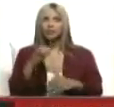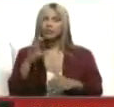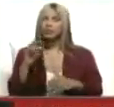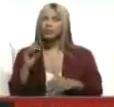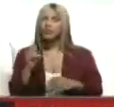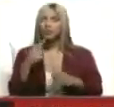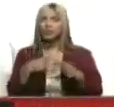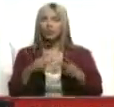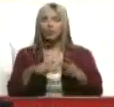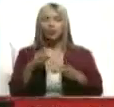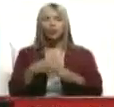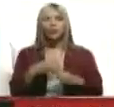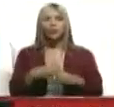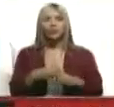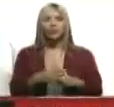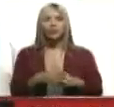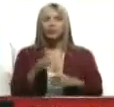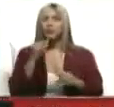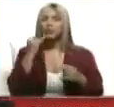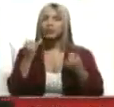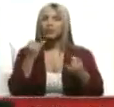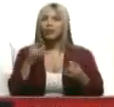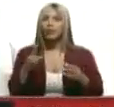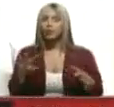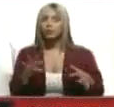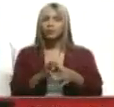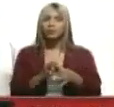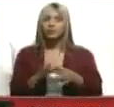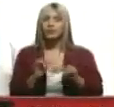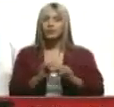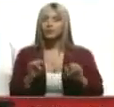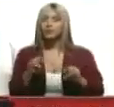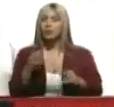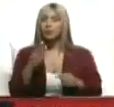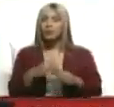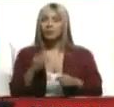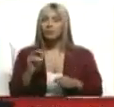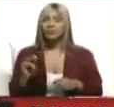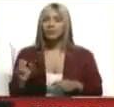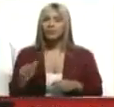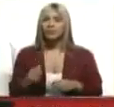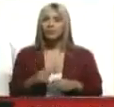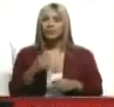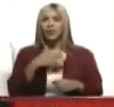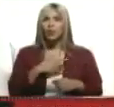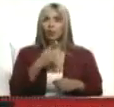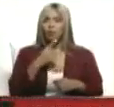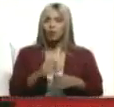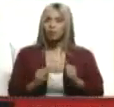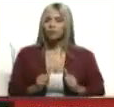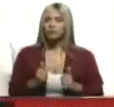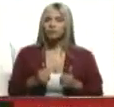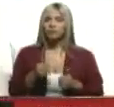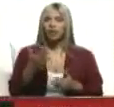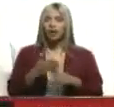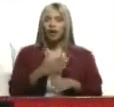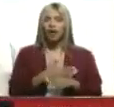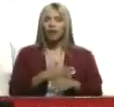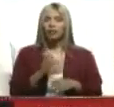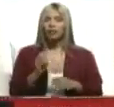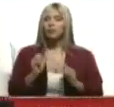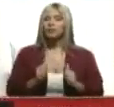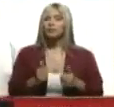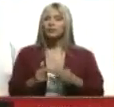sino con PDVSA, es una estrategia de conspiración para acabar con PDVSA, que se pudo haber iniciado desde antes o desde la